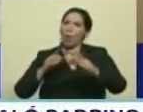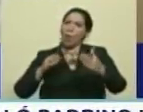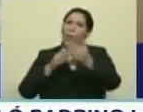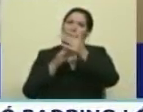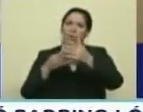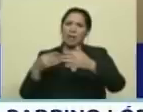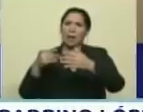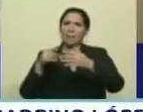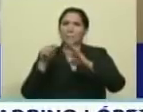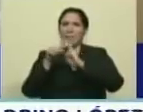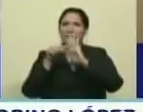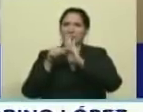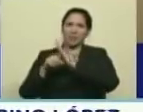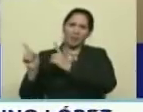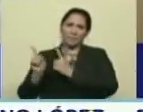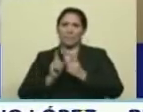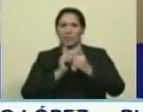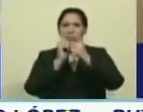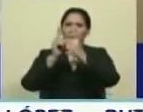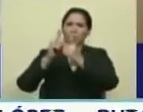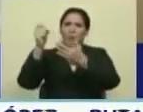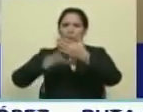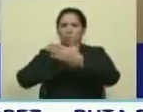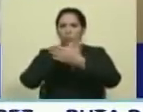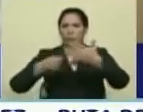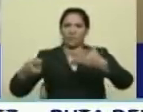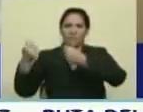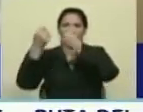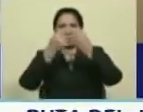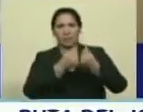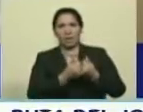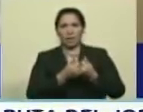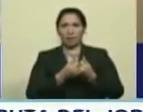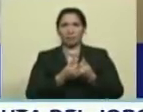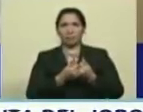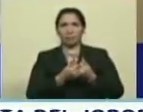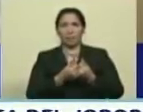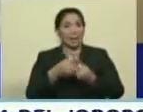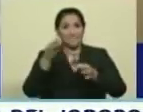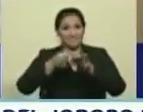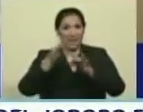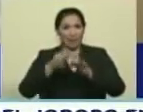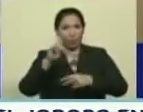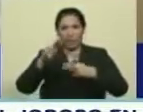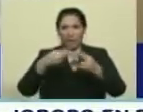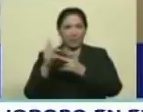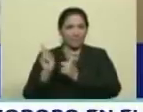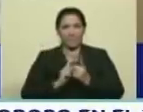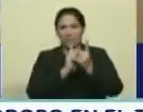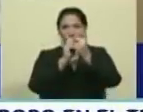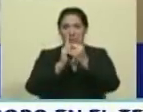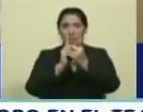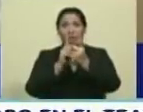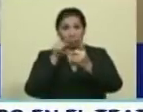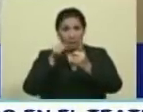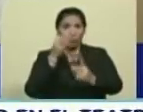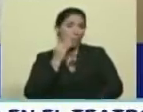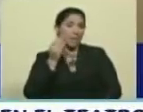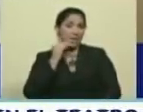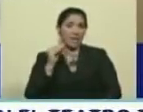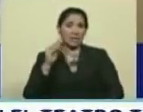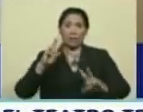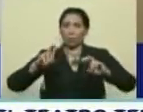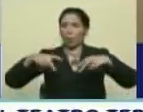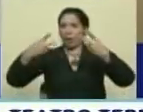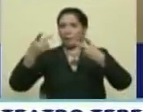Petro no lo persigue ni lo sanciona nadie. Es una experiencia, Evo, novedosa. Si la